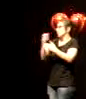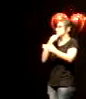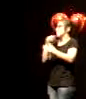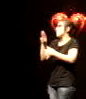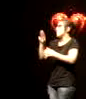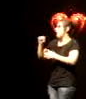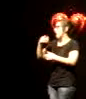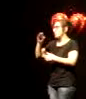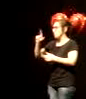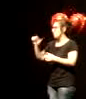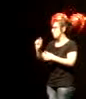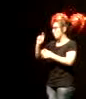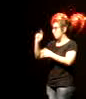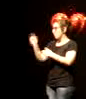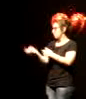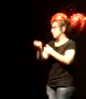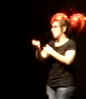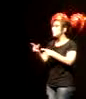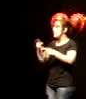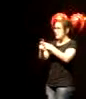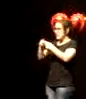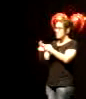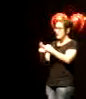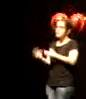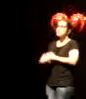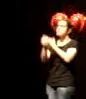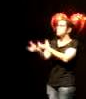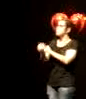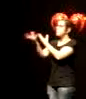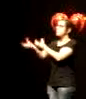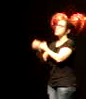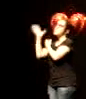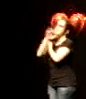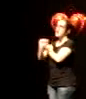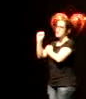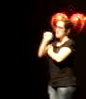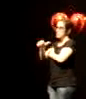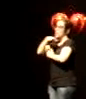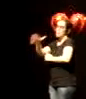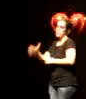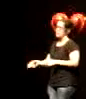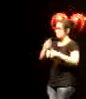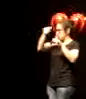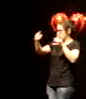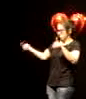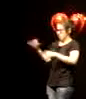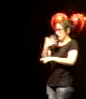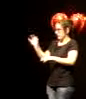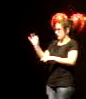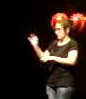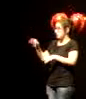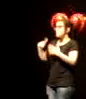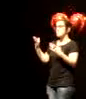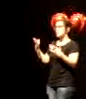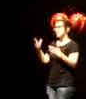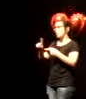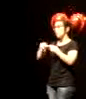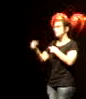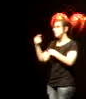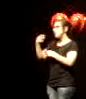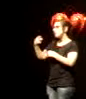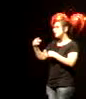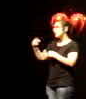Pablo Margo, dan talleres que son maravillosos, que son creadores de primera línea, pero tienen la consecuencia negativa